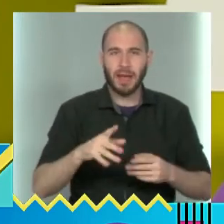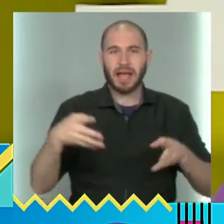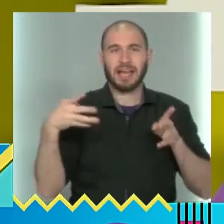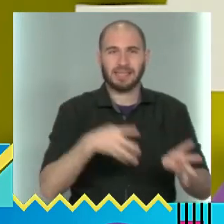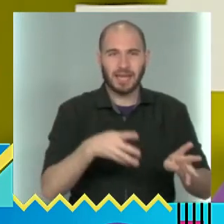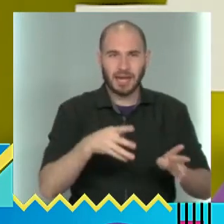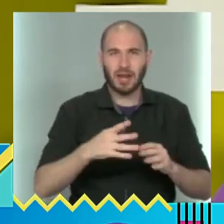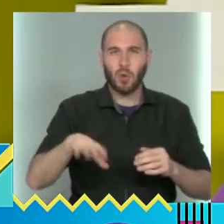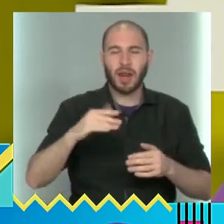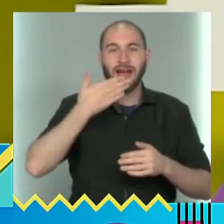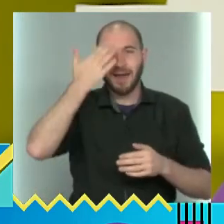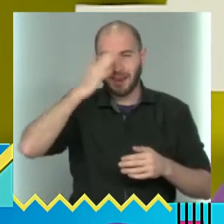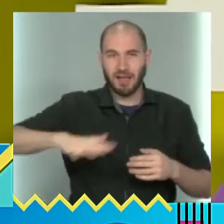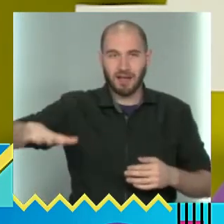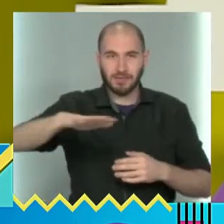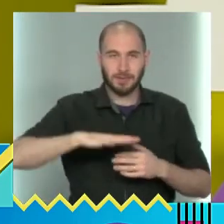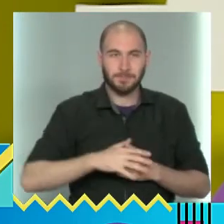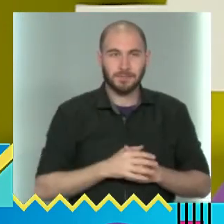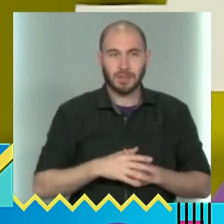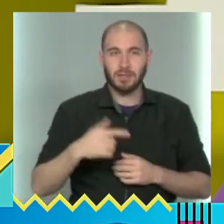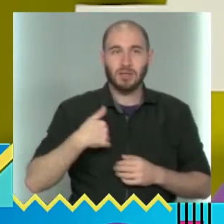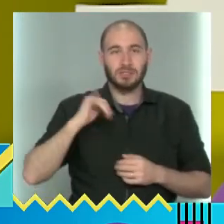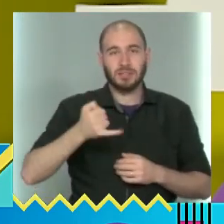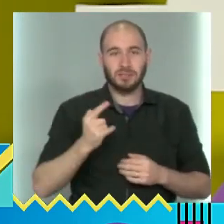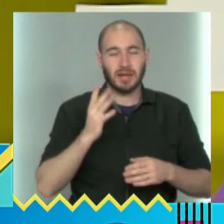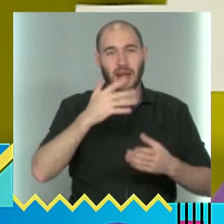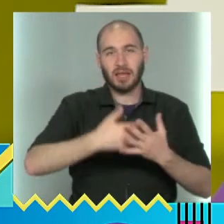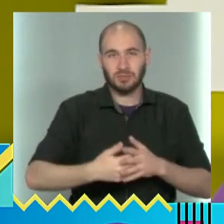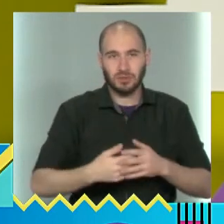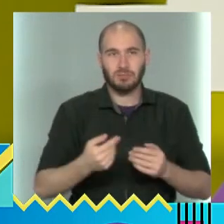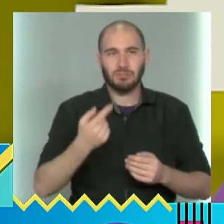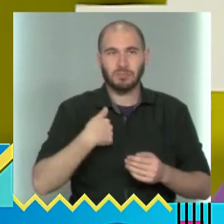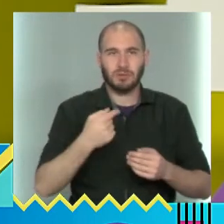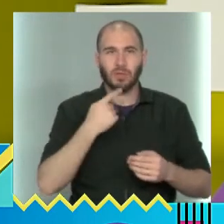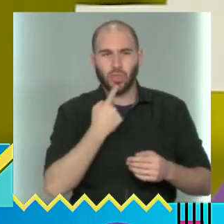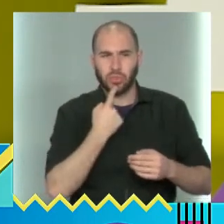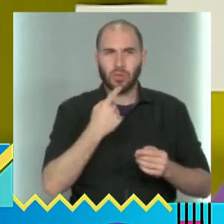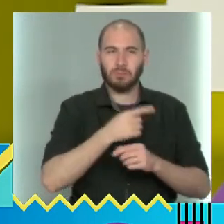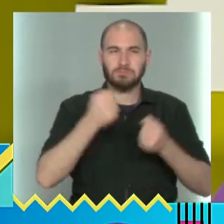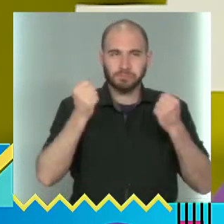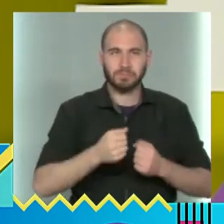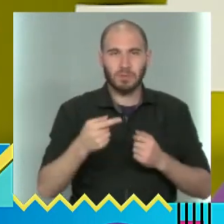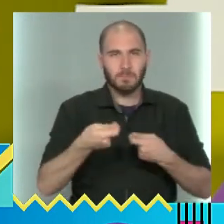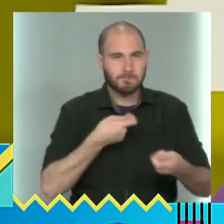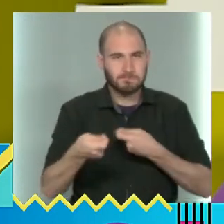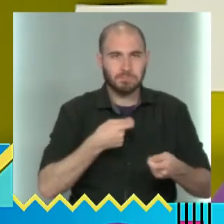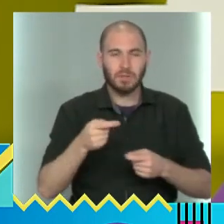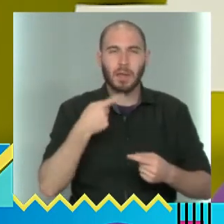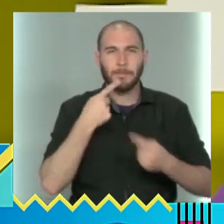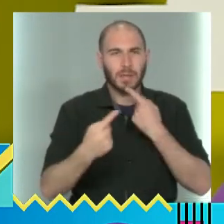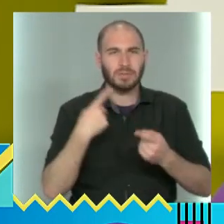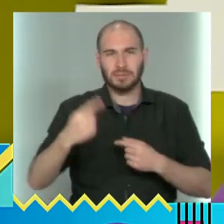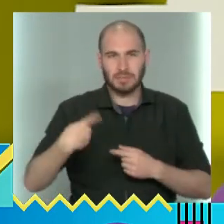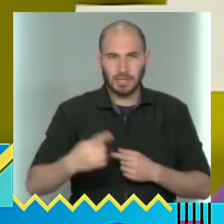bélico en Medio Oriente. La obligación es involucrarse, no dejarse llevar por el escepticismo y la afirmación de esta manipulación y seguir